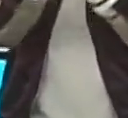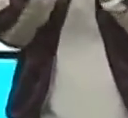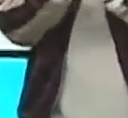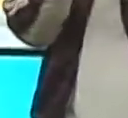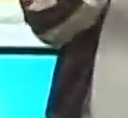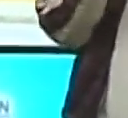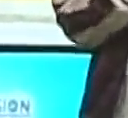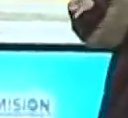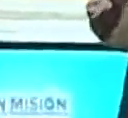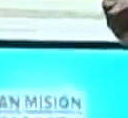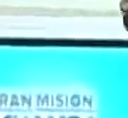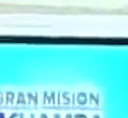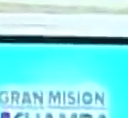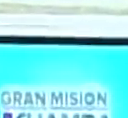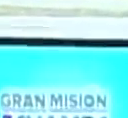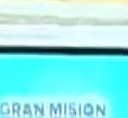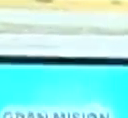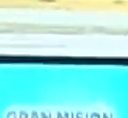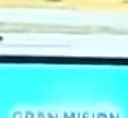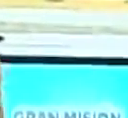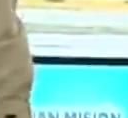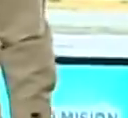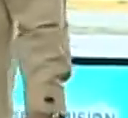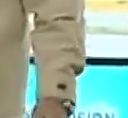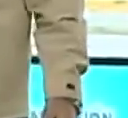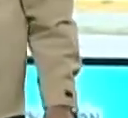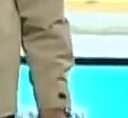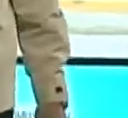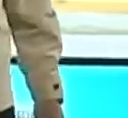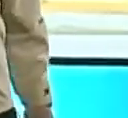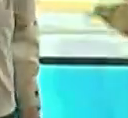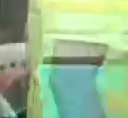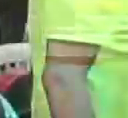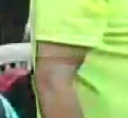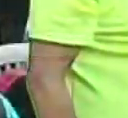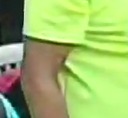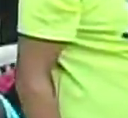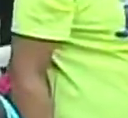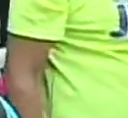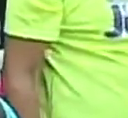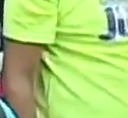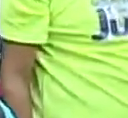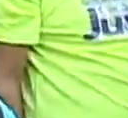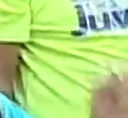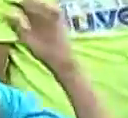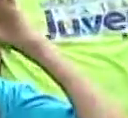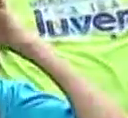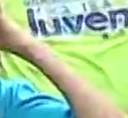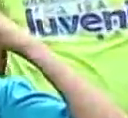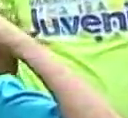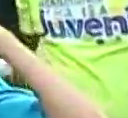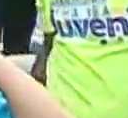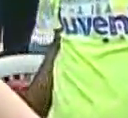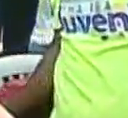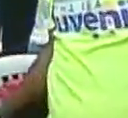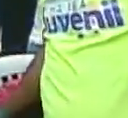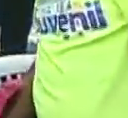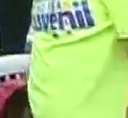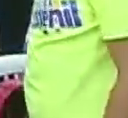magnate, Nico es el mío, duela quien le duela, gracias. ¡Que viva la música!